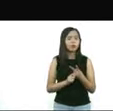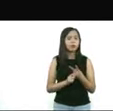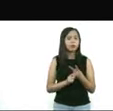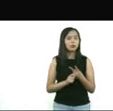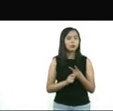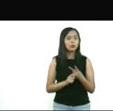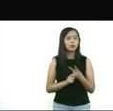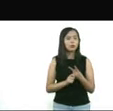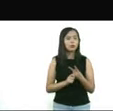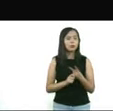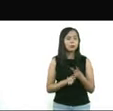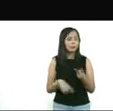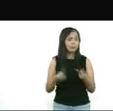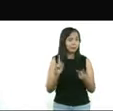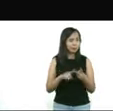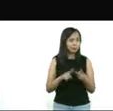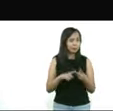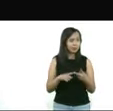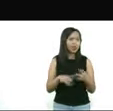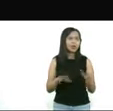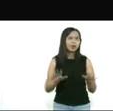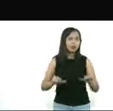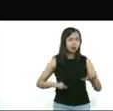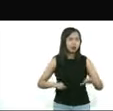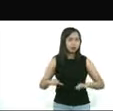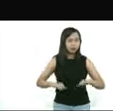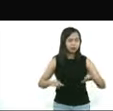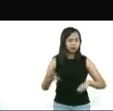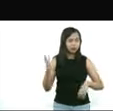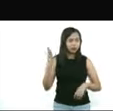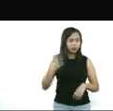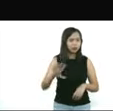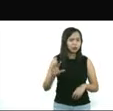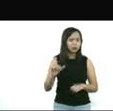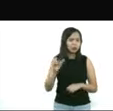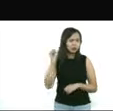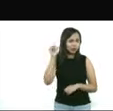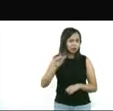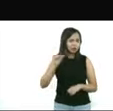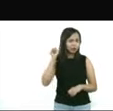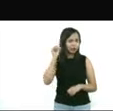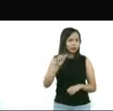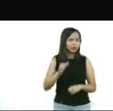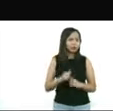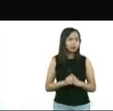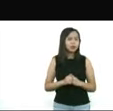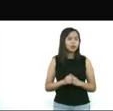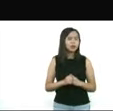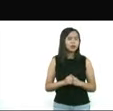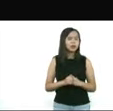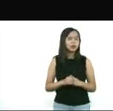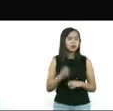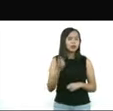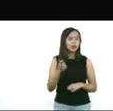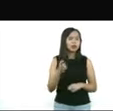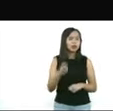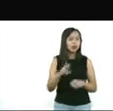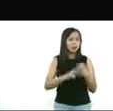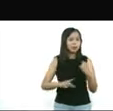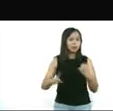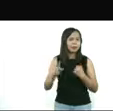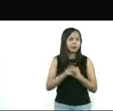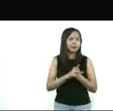este ejercicio que se va a hacer el día 10 de abril de revocación del mandato es algo inédito en el